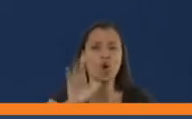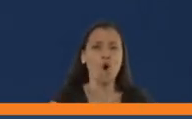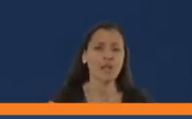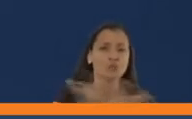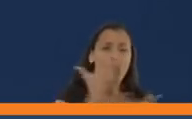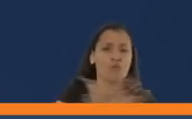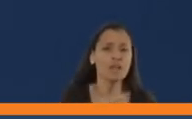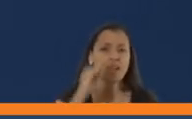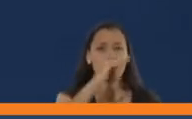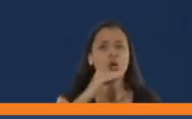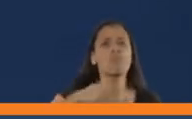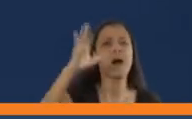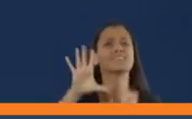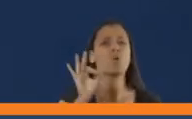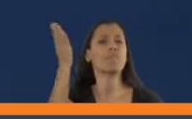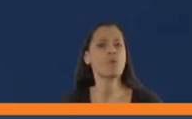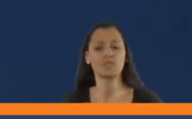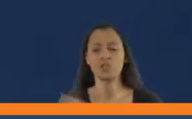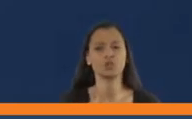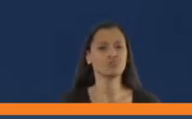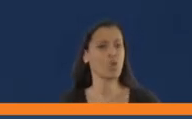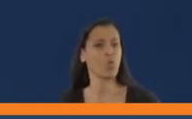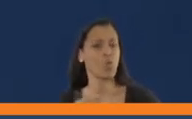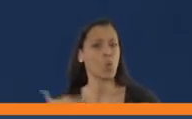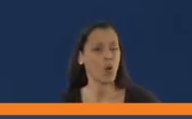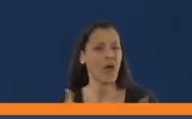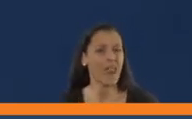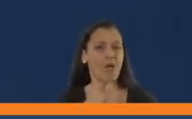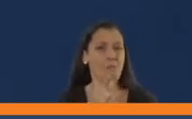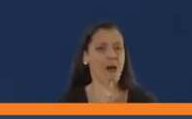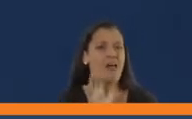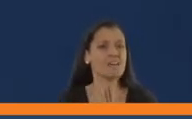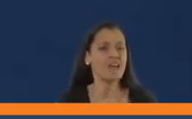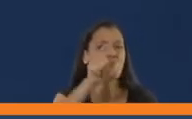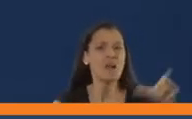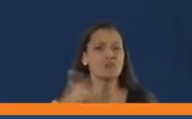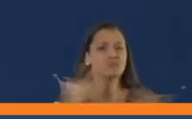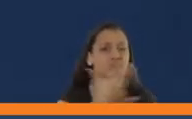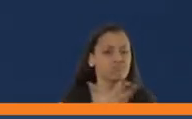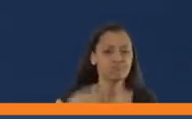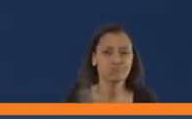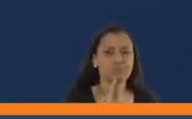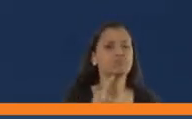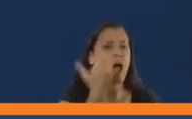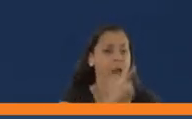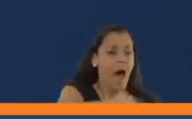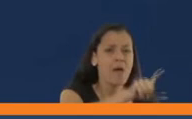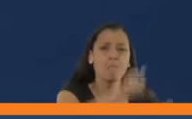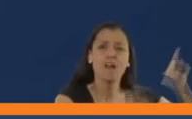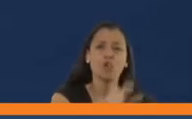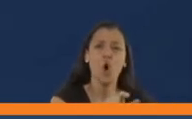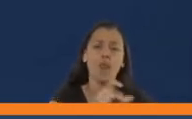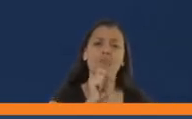50 por ciento nos duele esta suerte de lotería del nacimiento que hace que quienes nacen en humildes